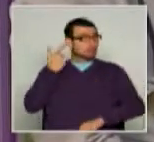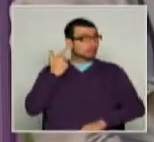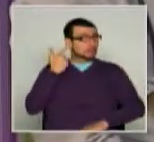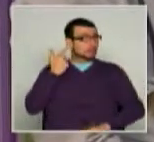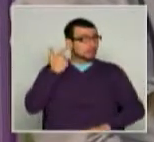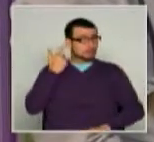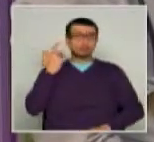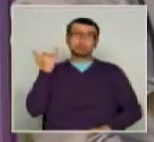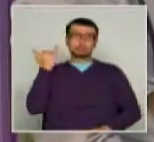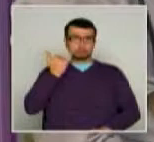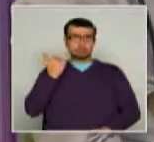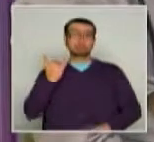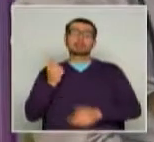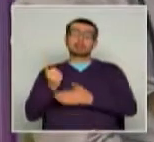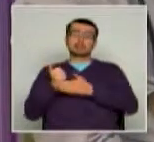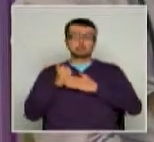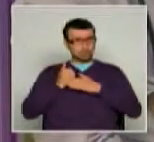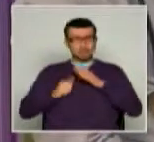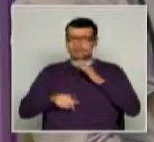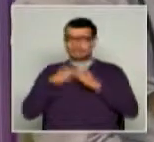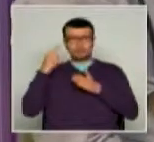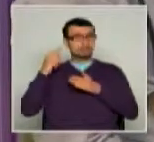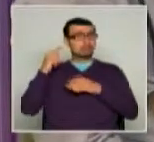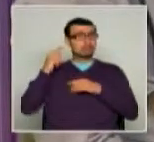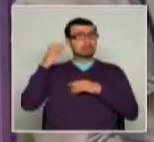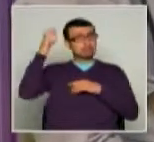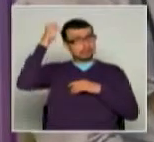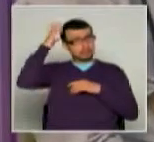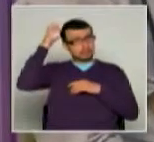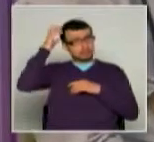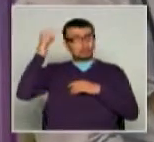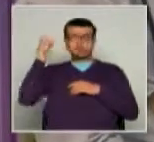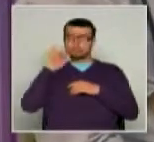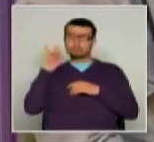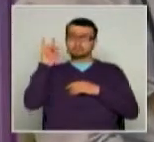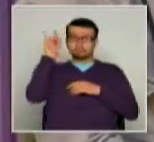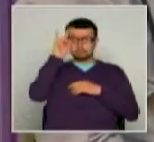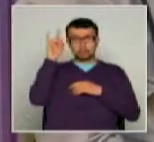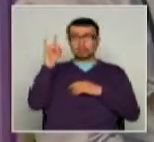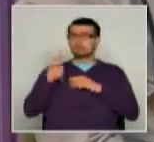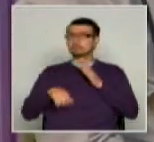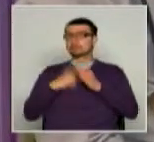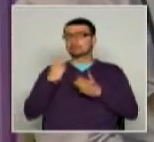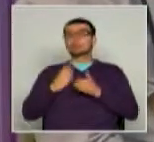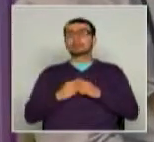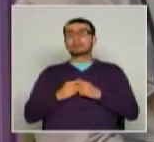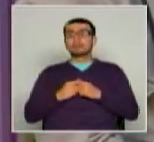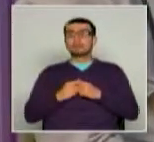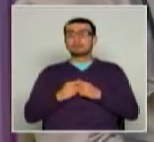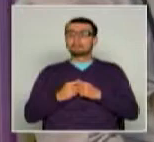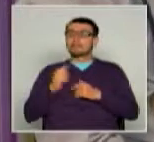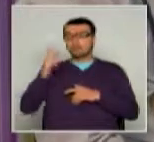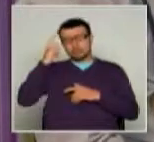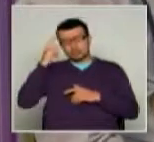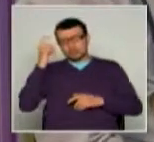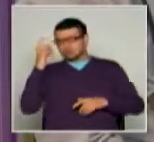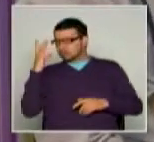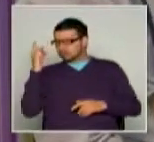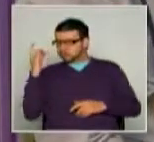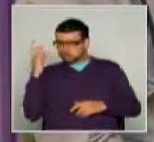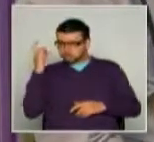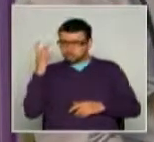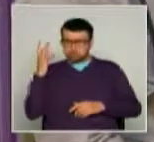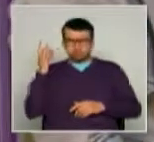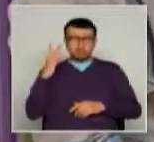es casi prácticamente que pasa al cerebro por vía de 3 neuronas, es casi que de inmediato. Uno tiene pacientes de migraña y empieza a hacer la